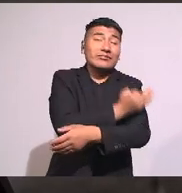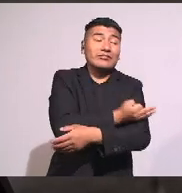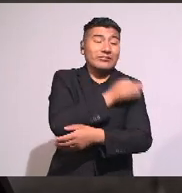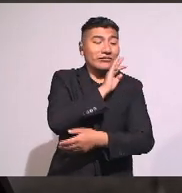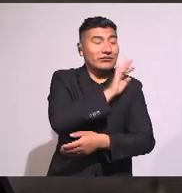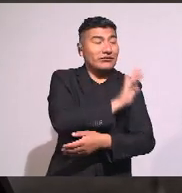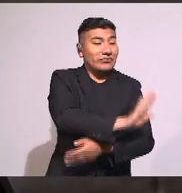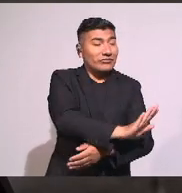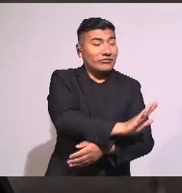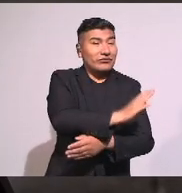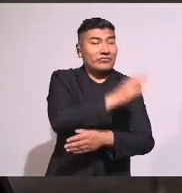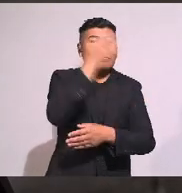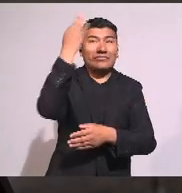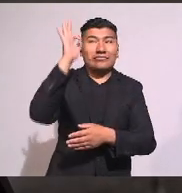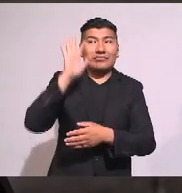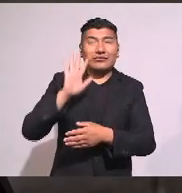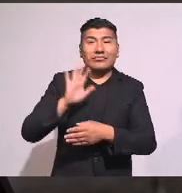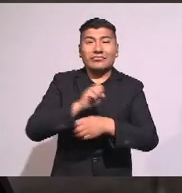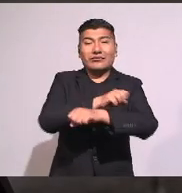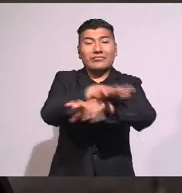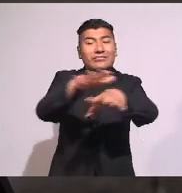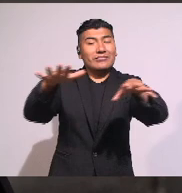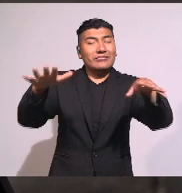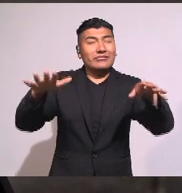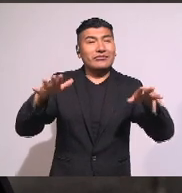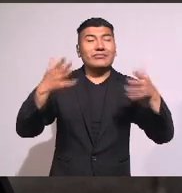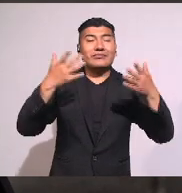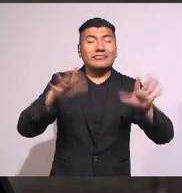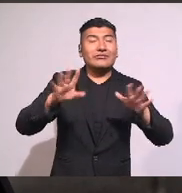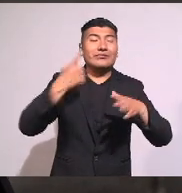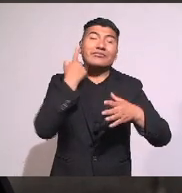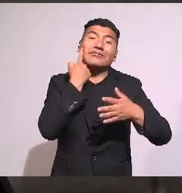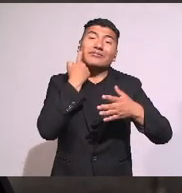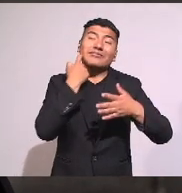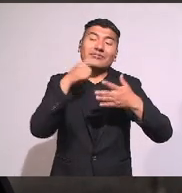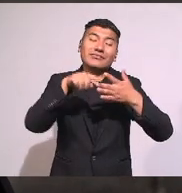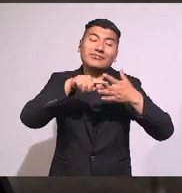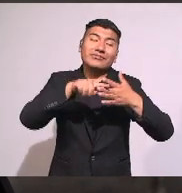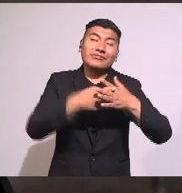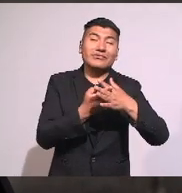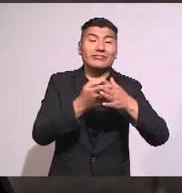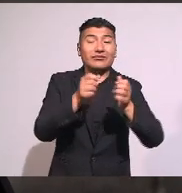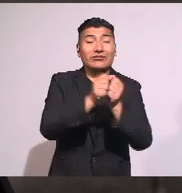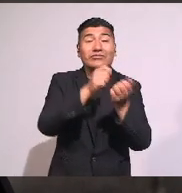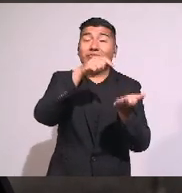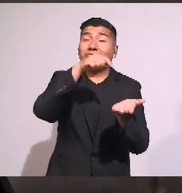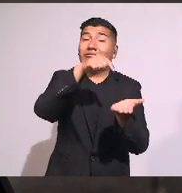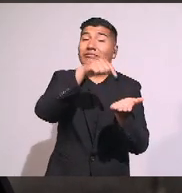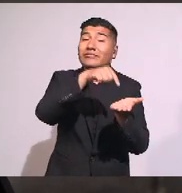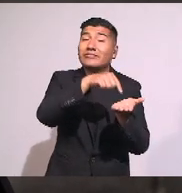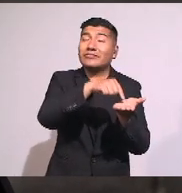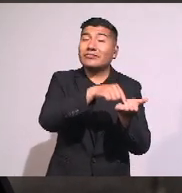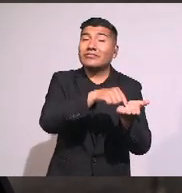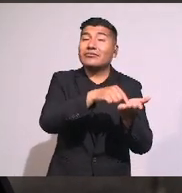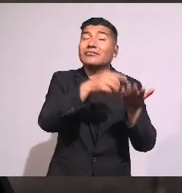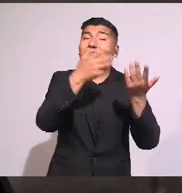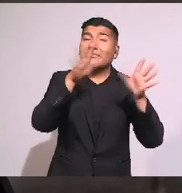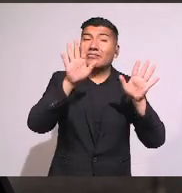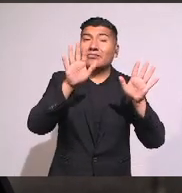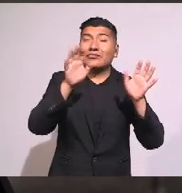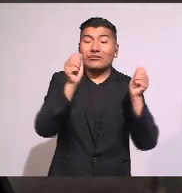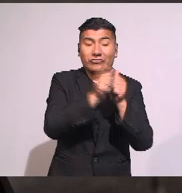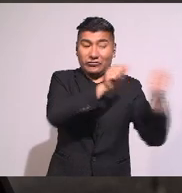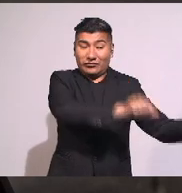su ministerio público que acaba de empezar. Con esta, vamos a decir, con